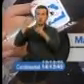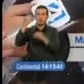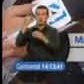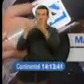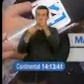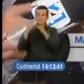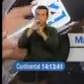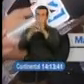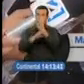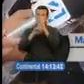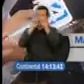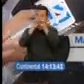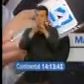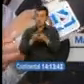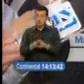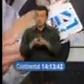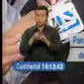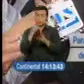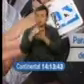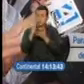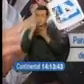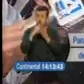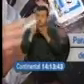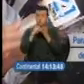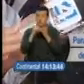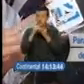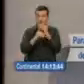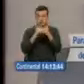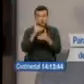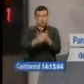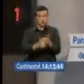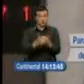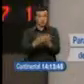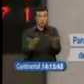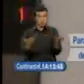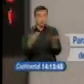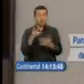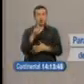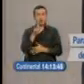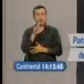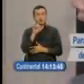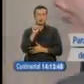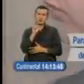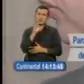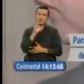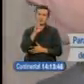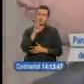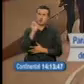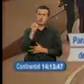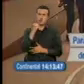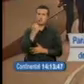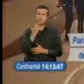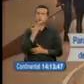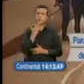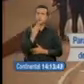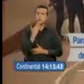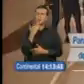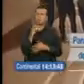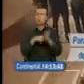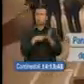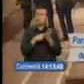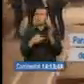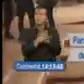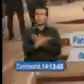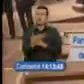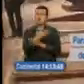para verificación del cumplimiento del debido proceso. Sin embargo, para Luis Fernando Torres del Partido Social Cristiano, la aplicación de esta prohibición